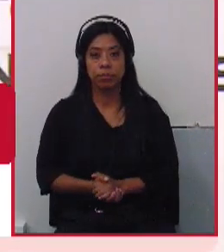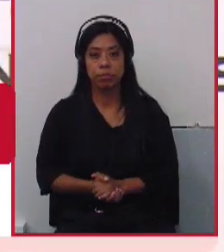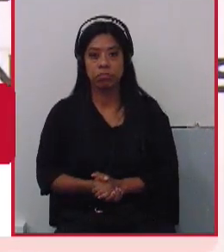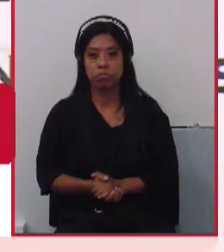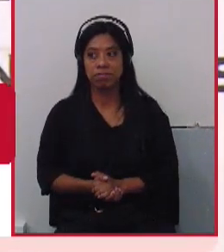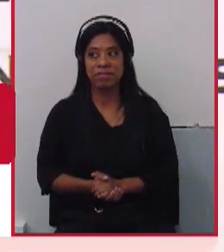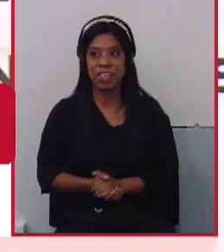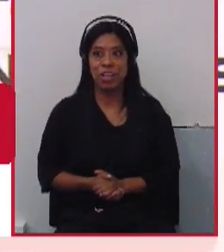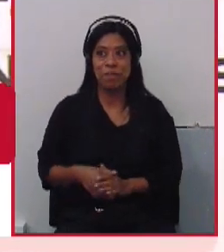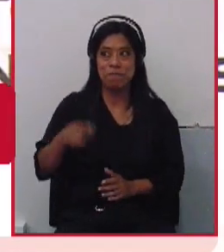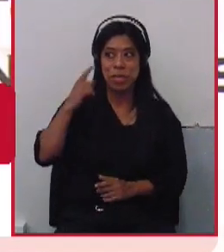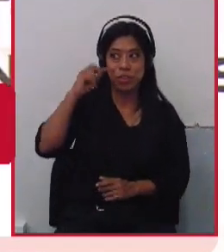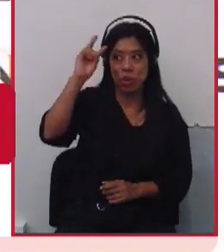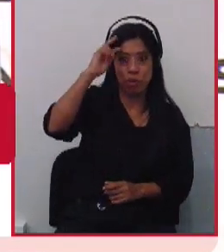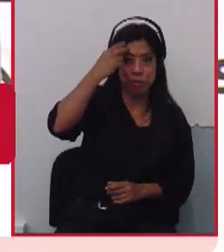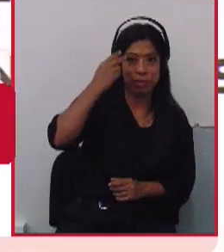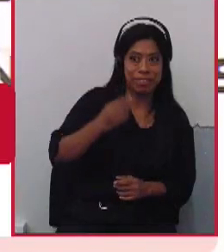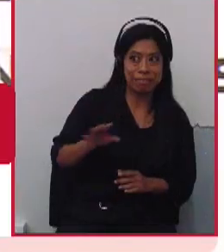Espero que los confundí, ingeniero.